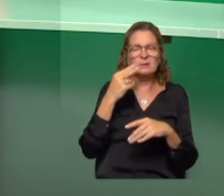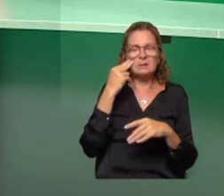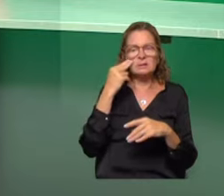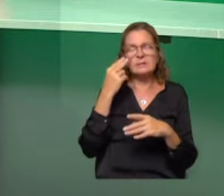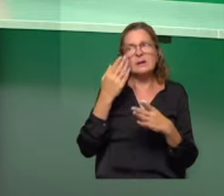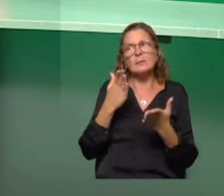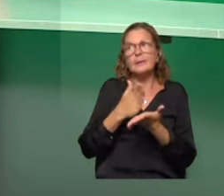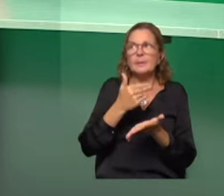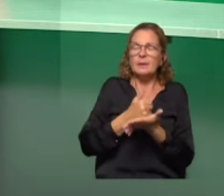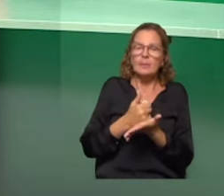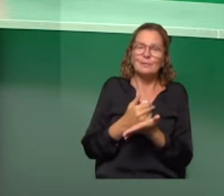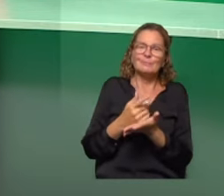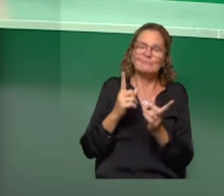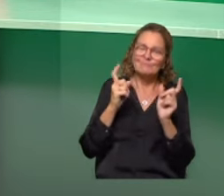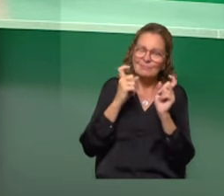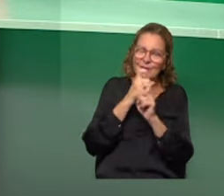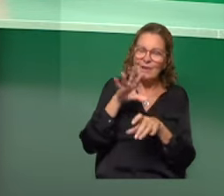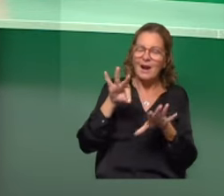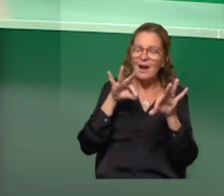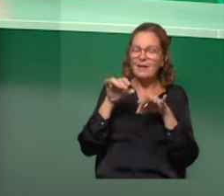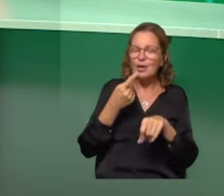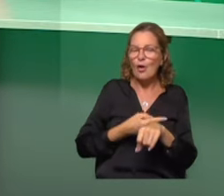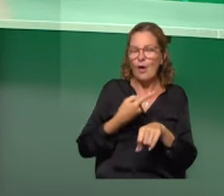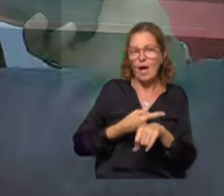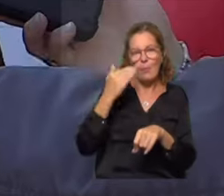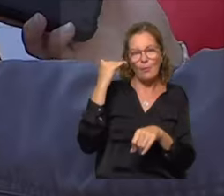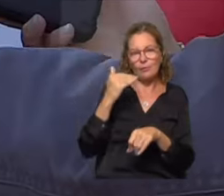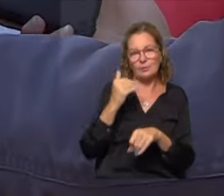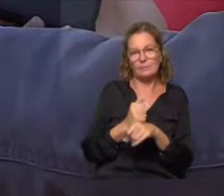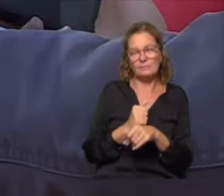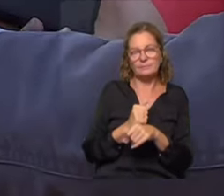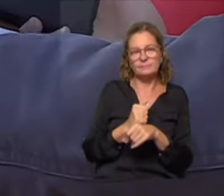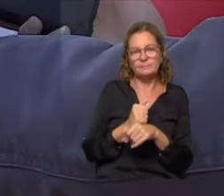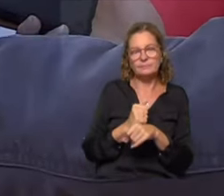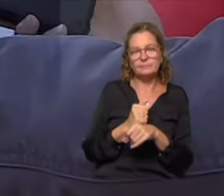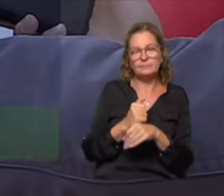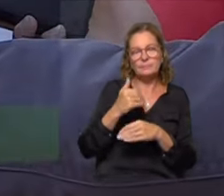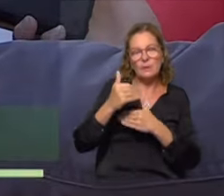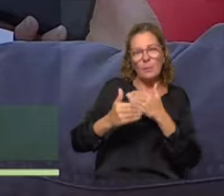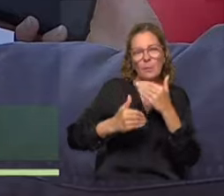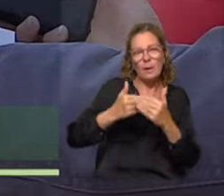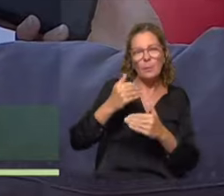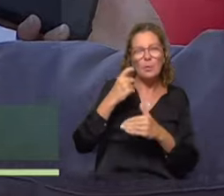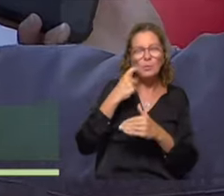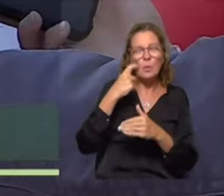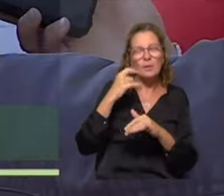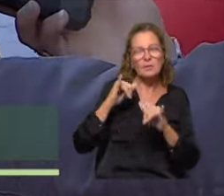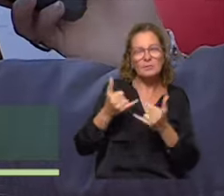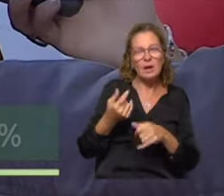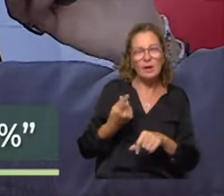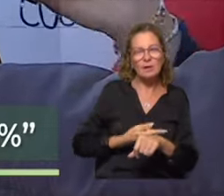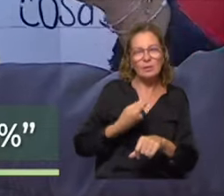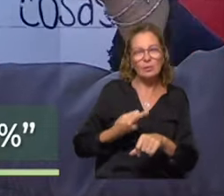los departamentos más rezagados en la elección de horas. Vamos con un muy buen número ya de las